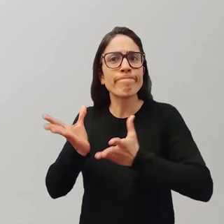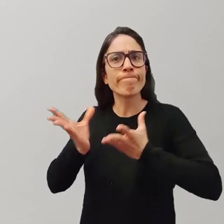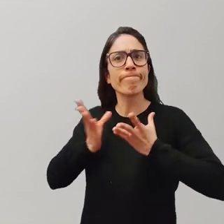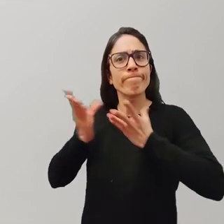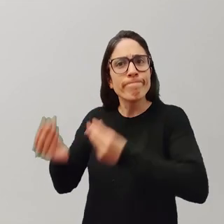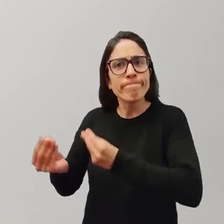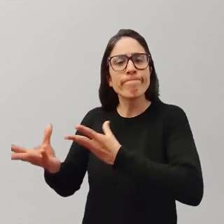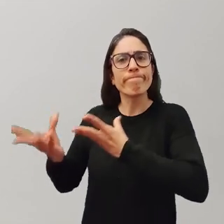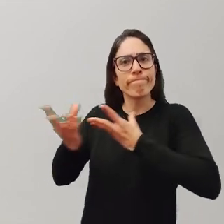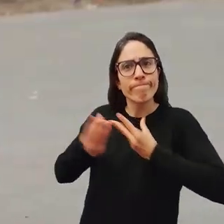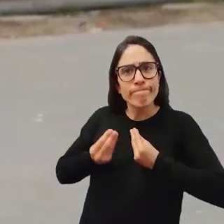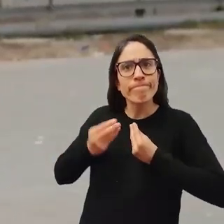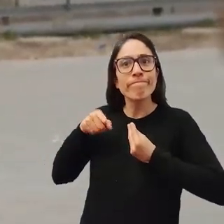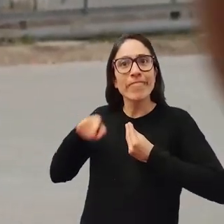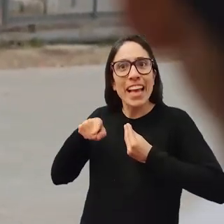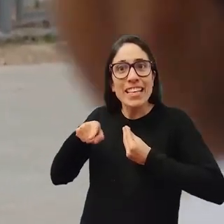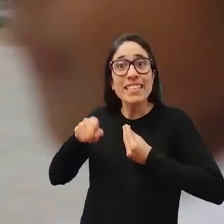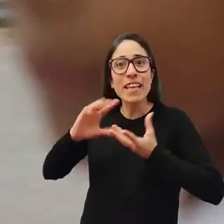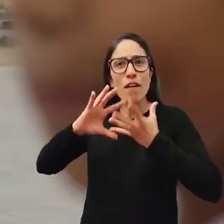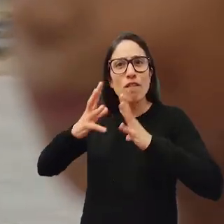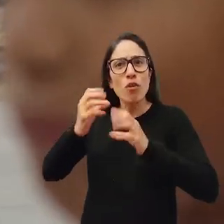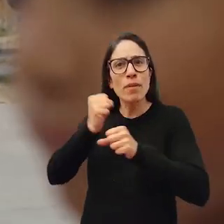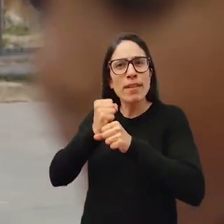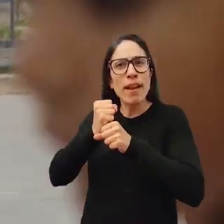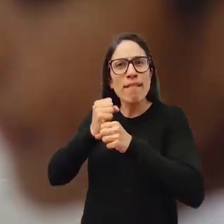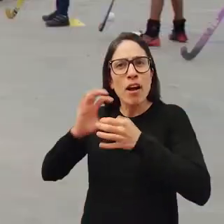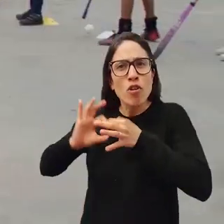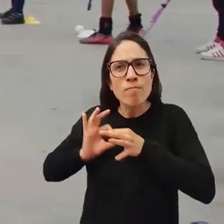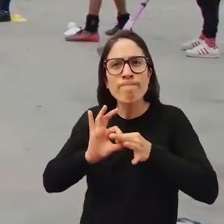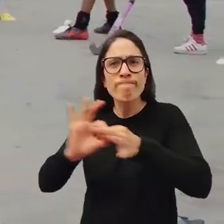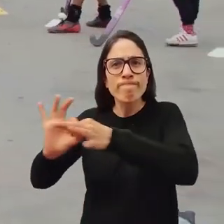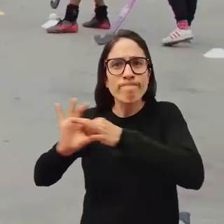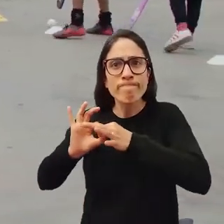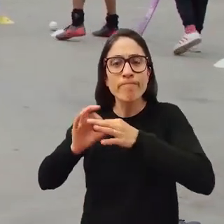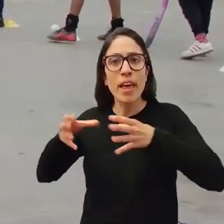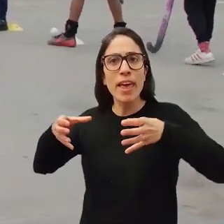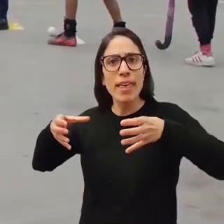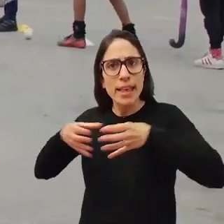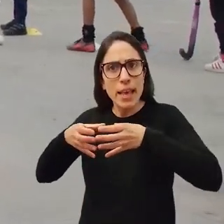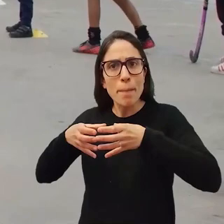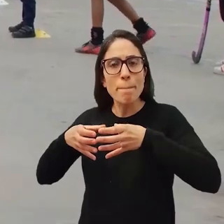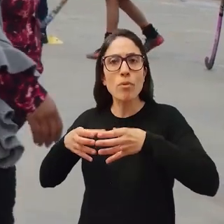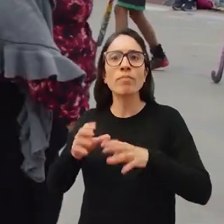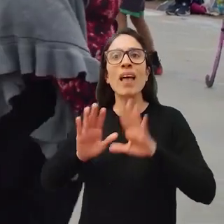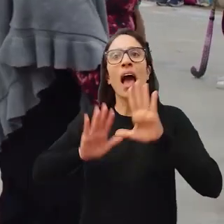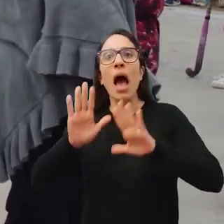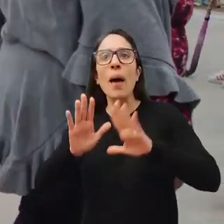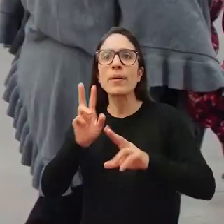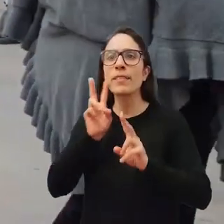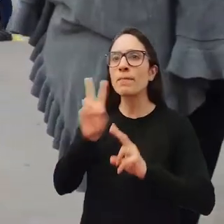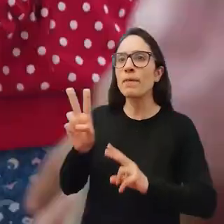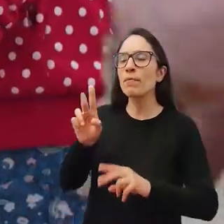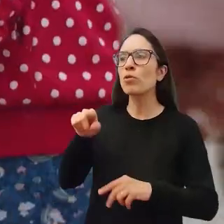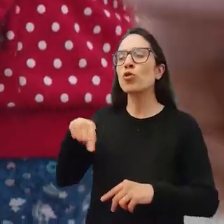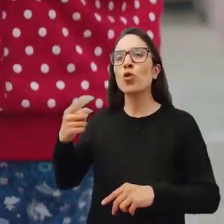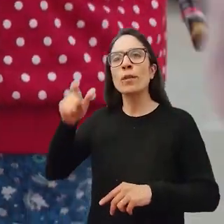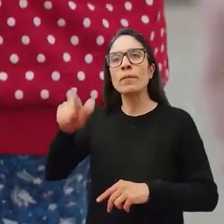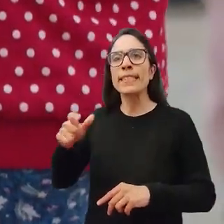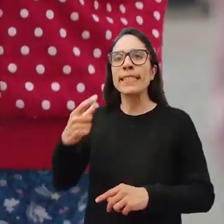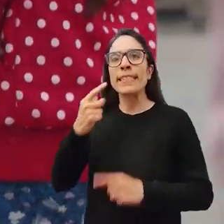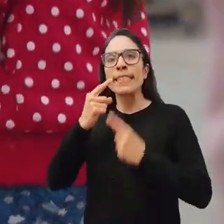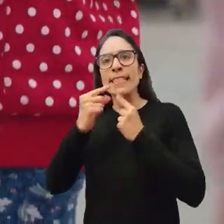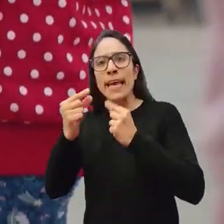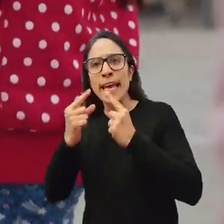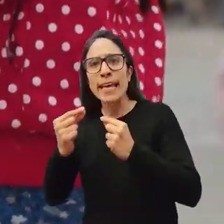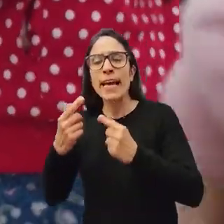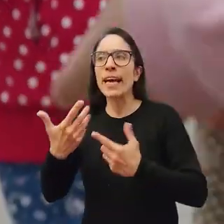parte de un equipo ayuda un montón, en el espejo, en ver el otro, en el otro por ahí esto de la queja y con esta realidad